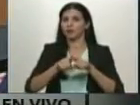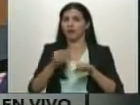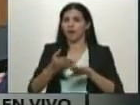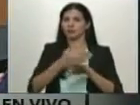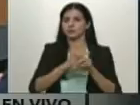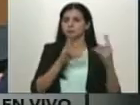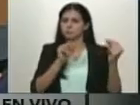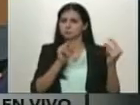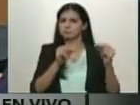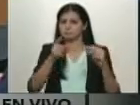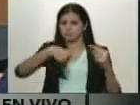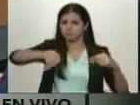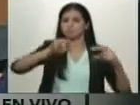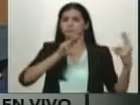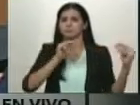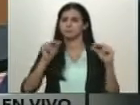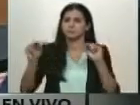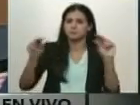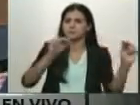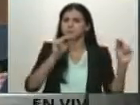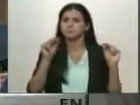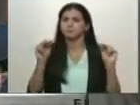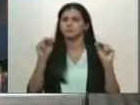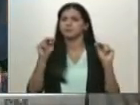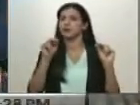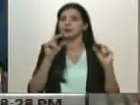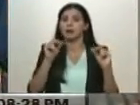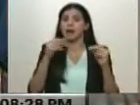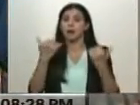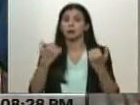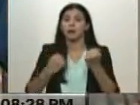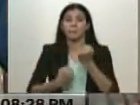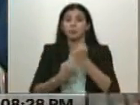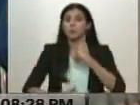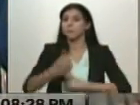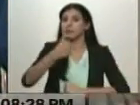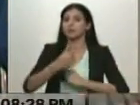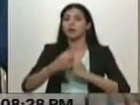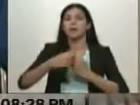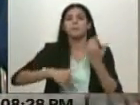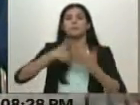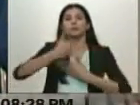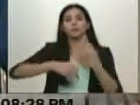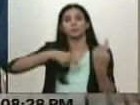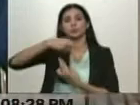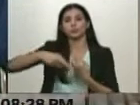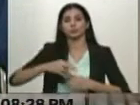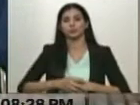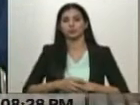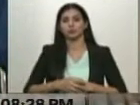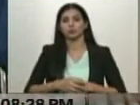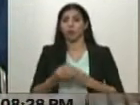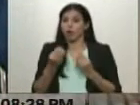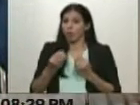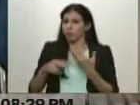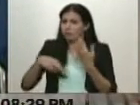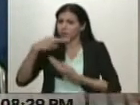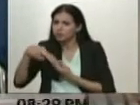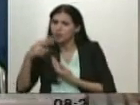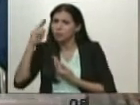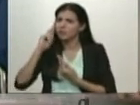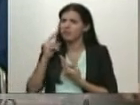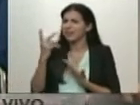conversando, hemos venido afirmando el proyecto revolucionario. Que para ser revolucionario y